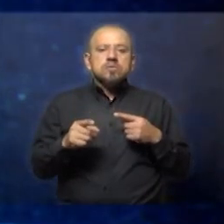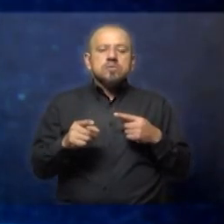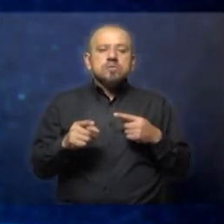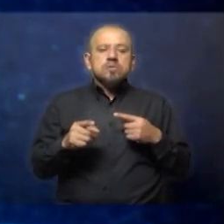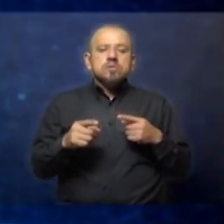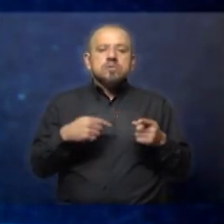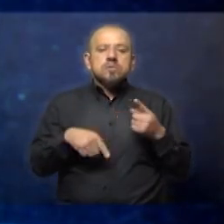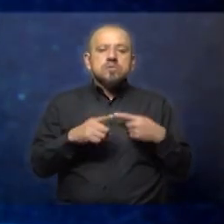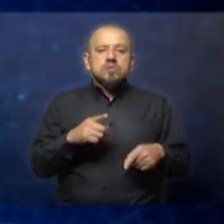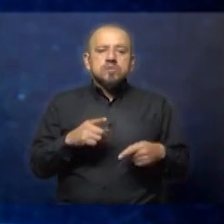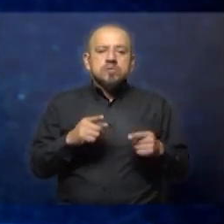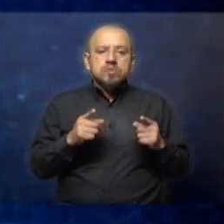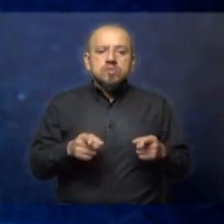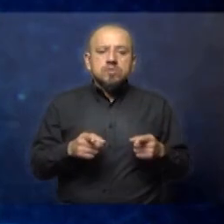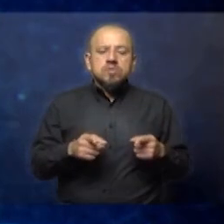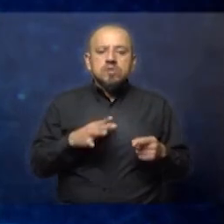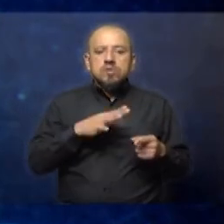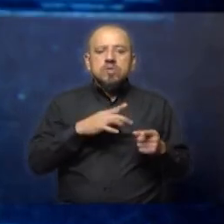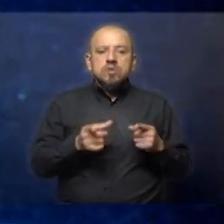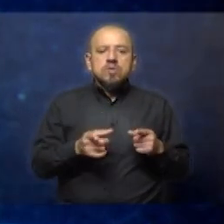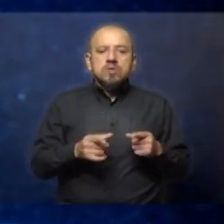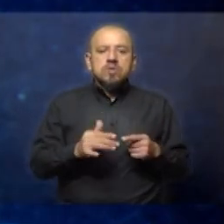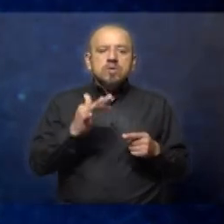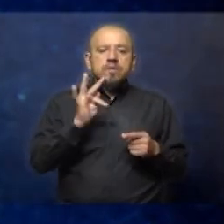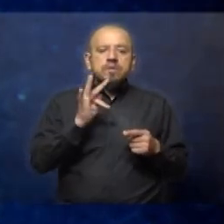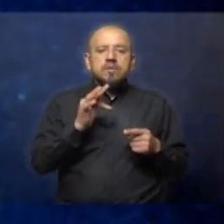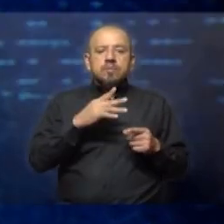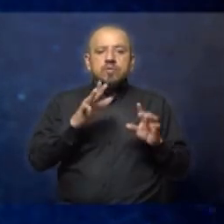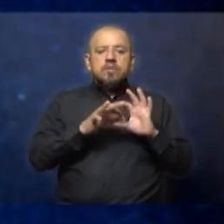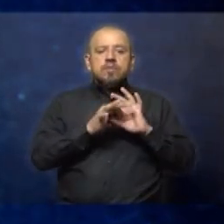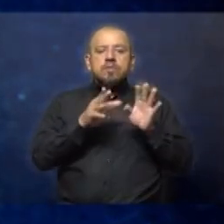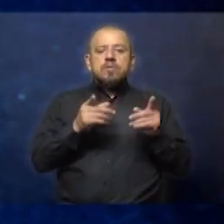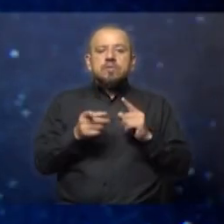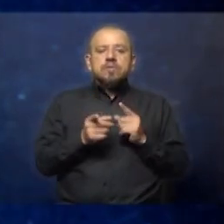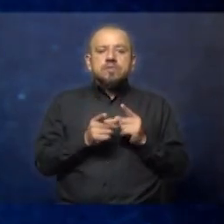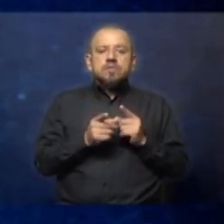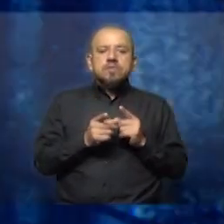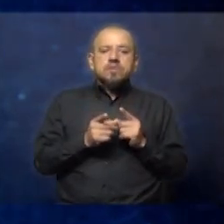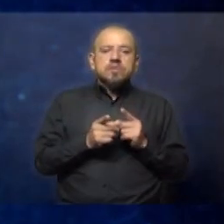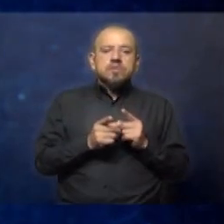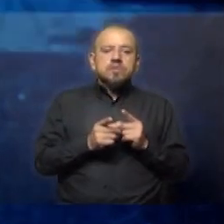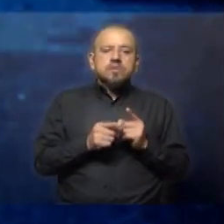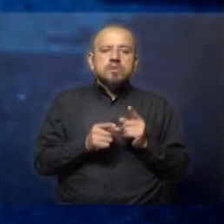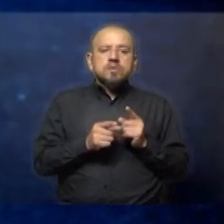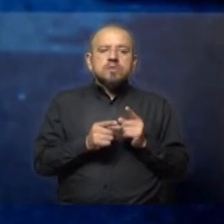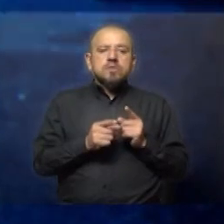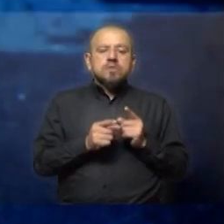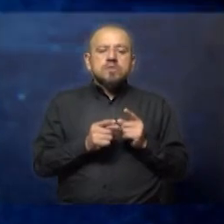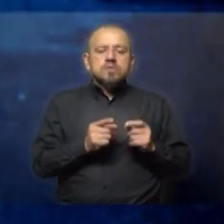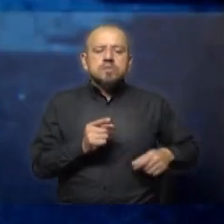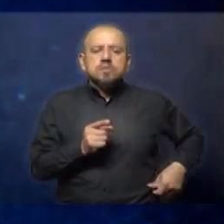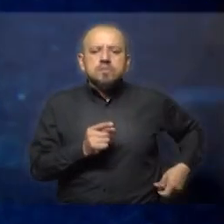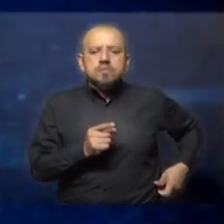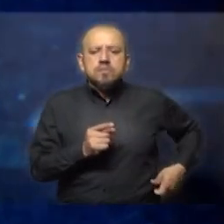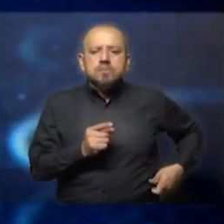de alguna forma yo no estudiar 1000 tiene allí un feminismo liberal mucho más